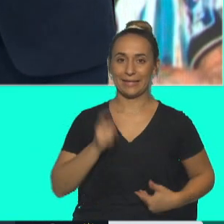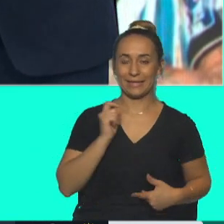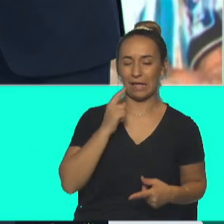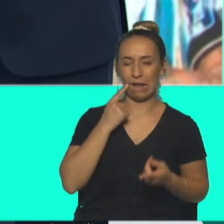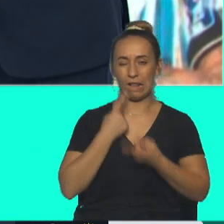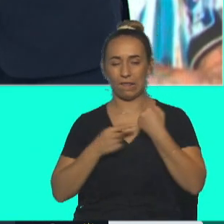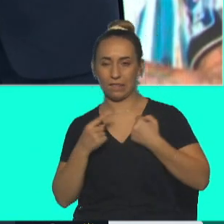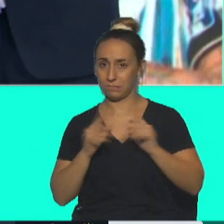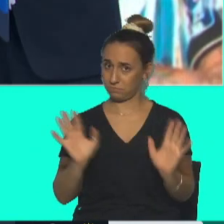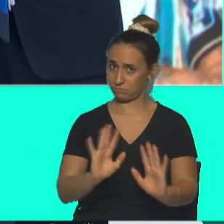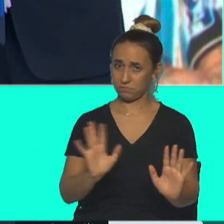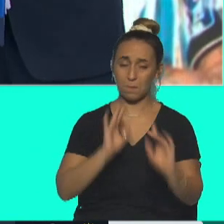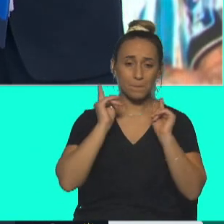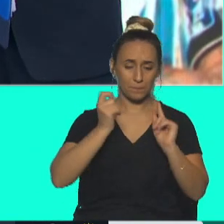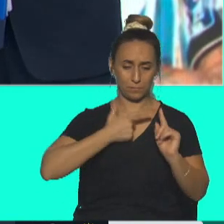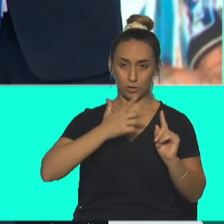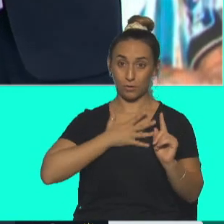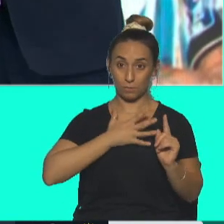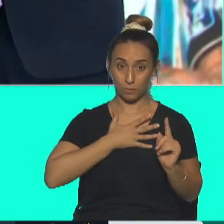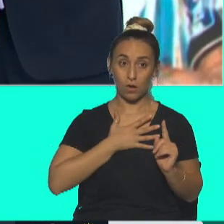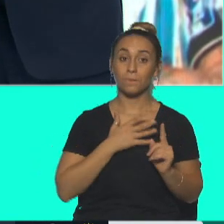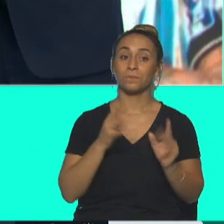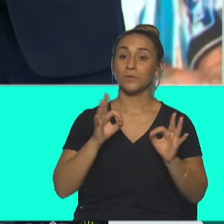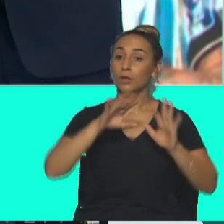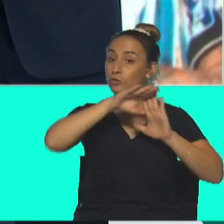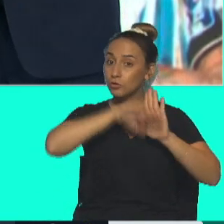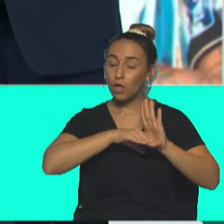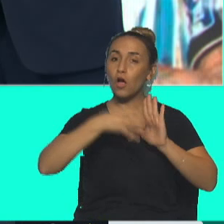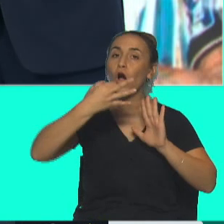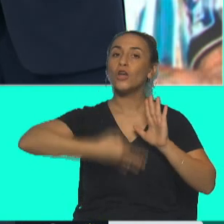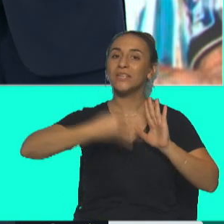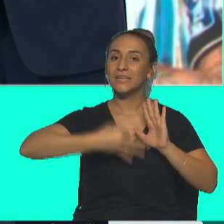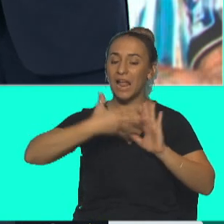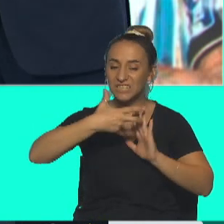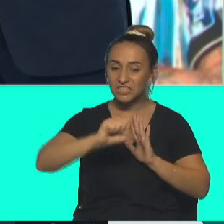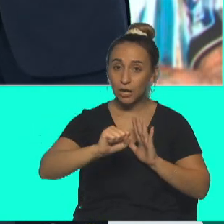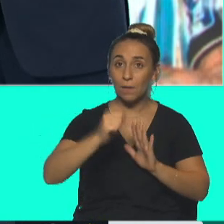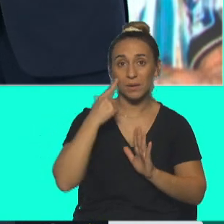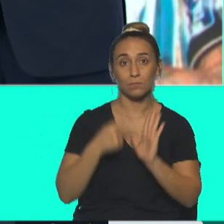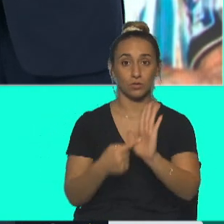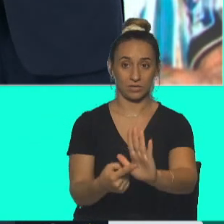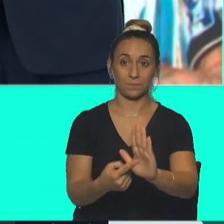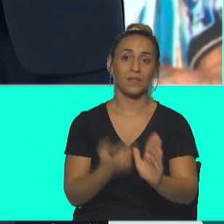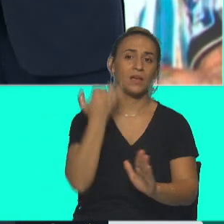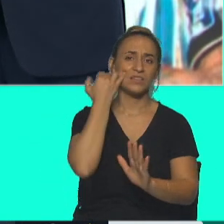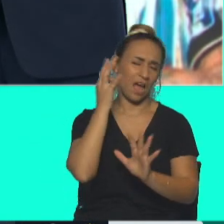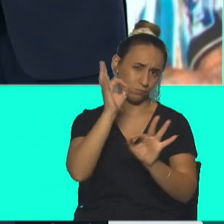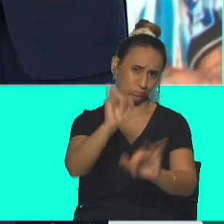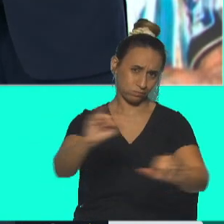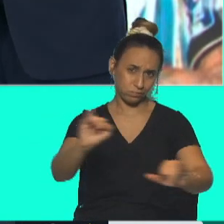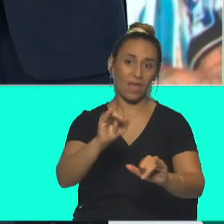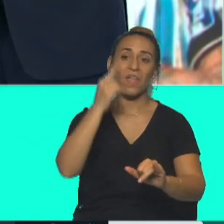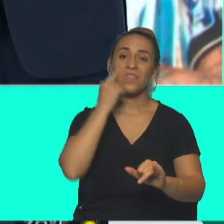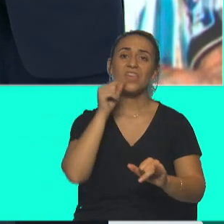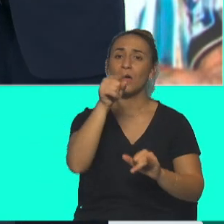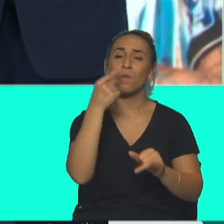pantalla, en la misma situación que el código de QR. Así que todo el original para presentarte, ya te dimos los días, de acuerdo a